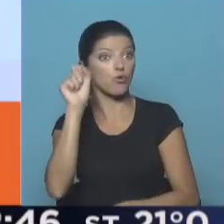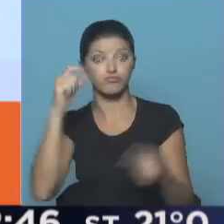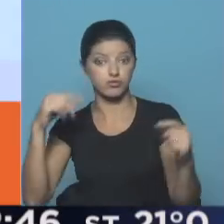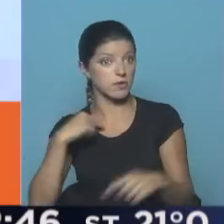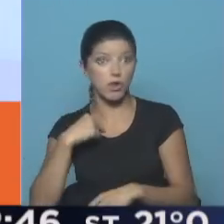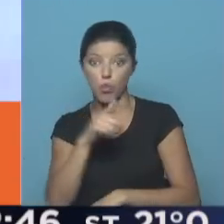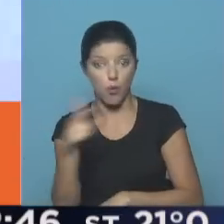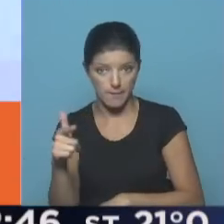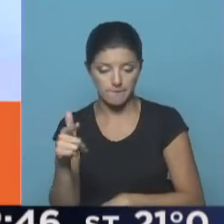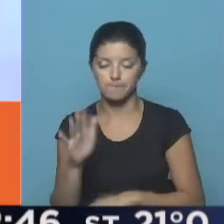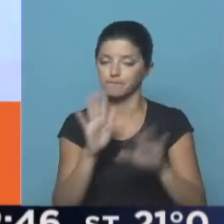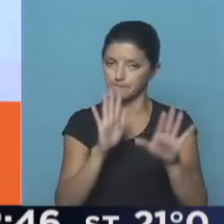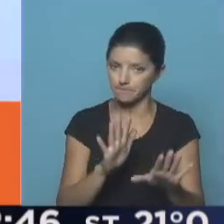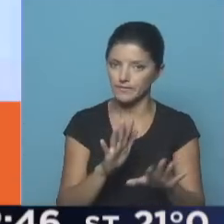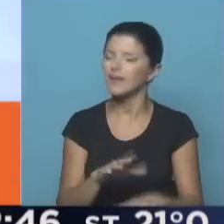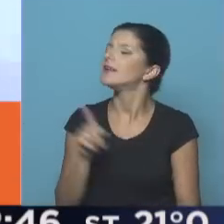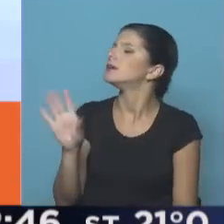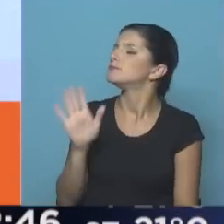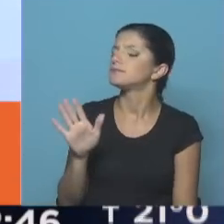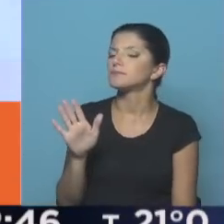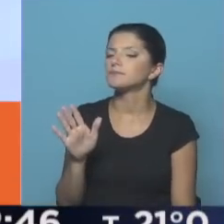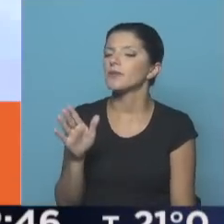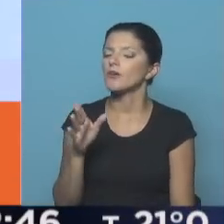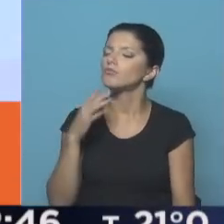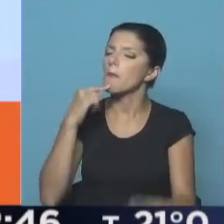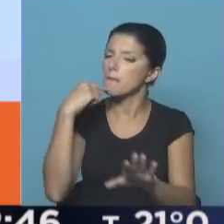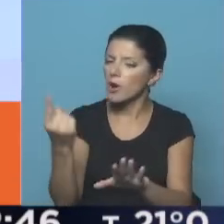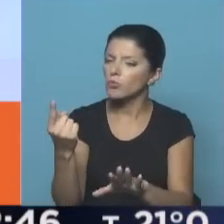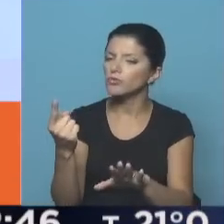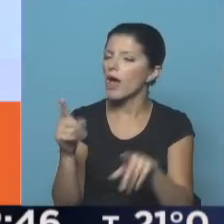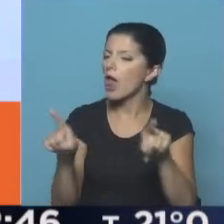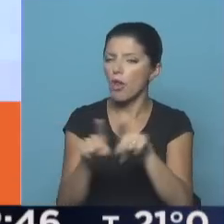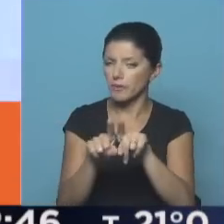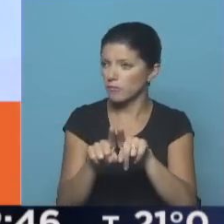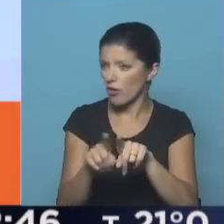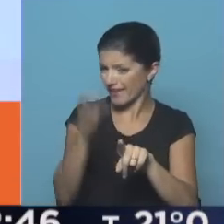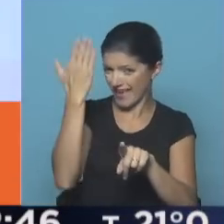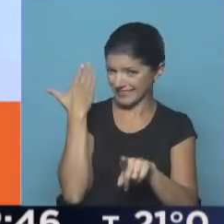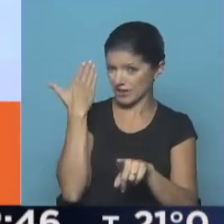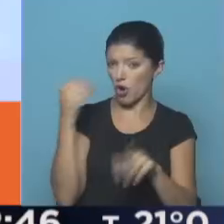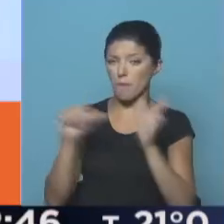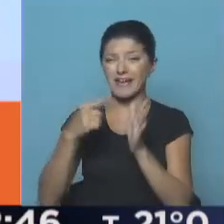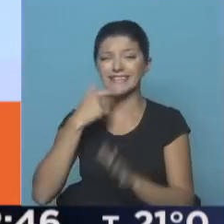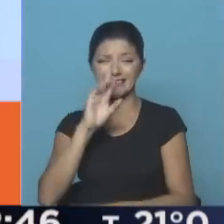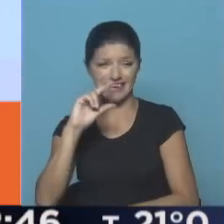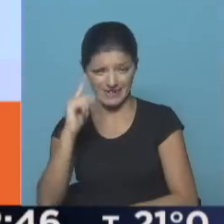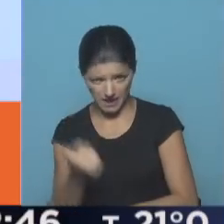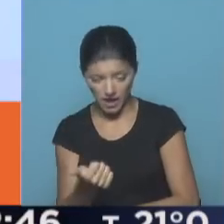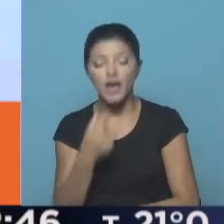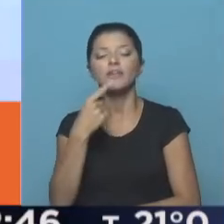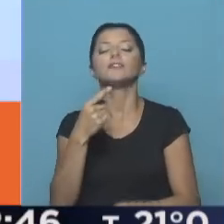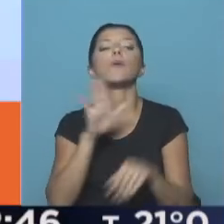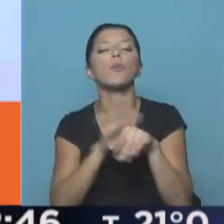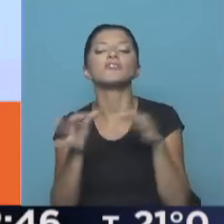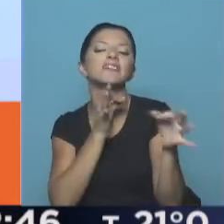versión. Lo cierto es que... Es lo mismo, en realidad es la misma idea que con Siria, es decir, son operaciones quirúrgicas, dicen, ¿no?